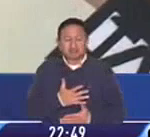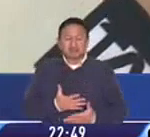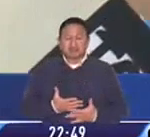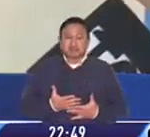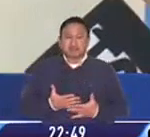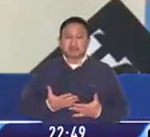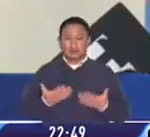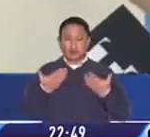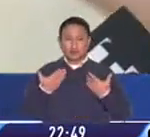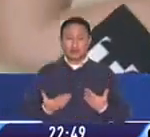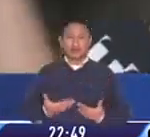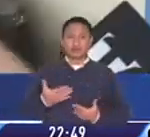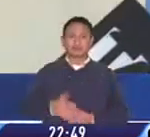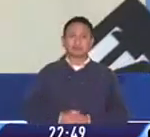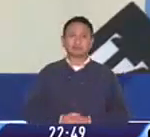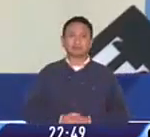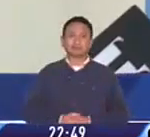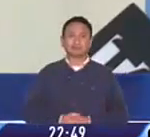esta mujer.